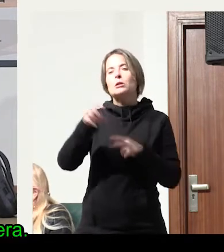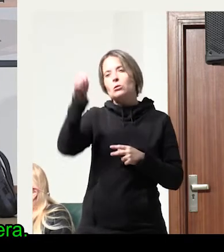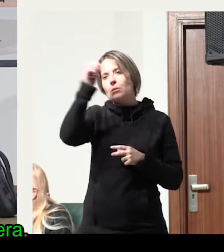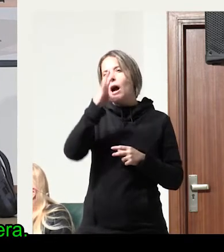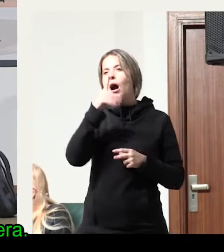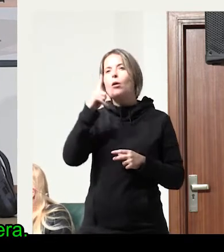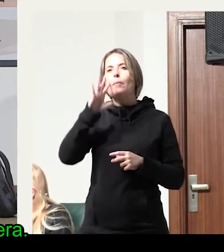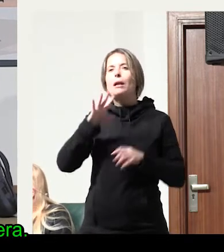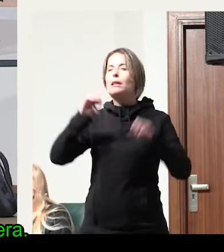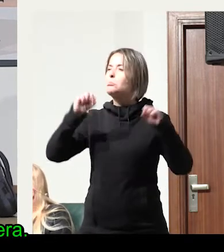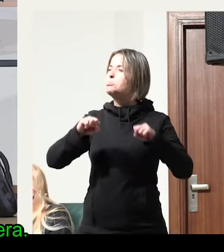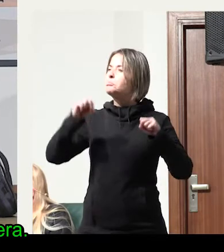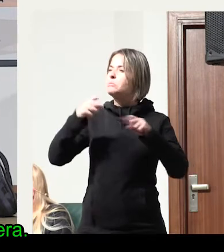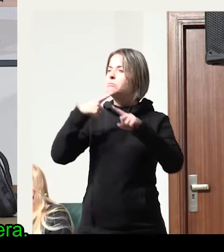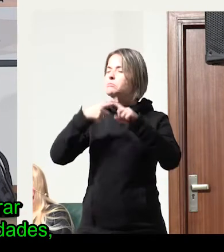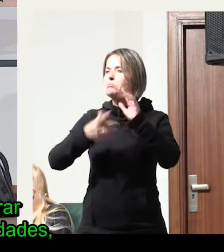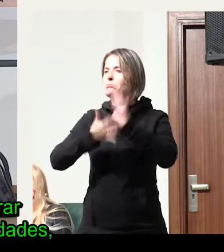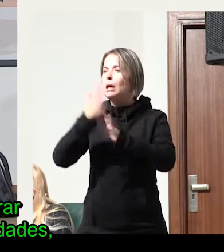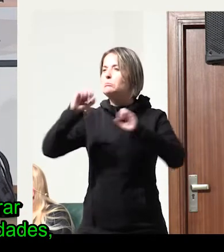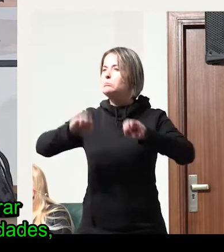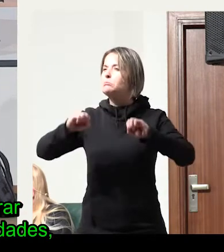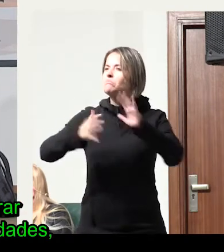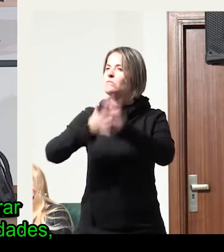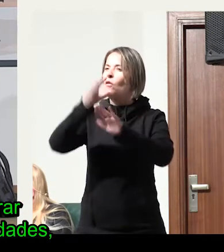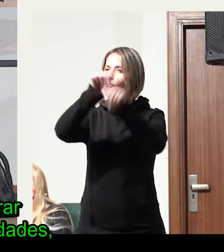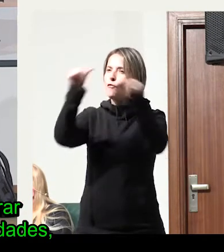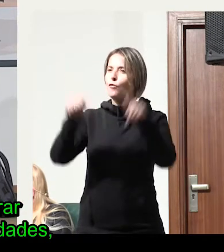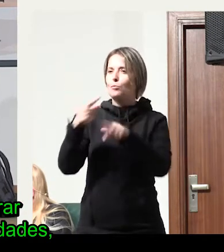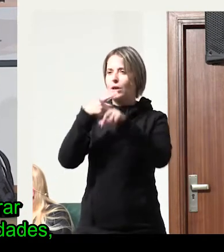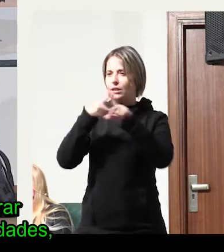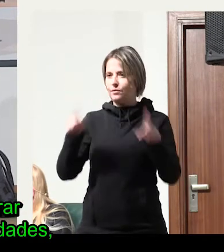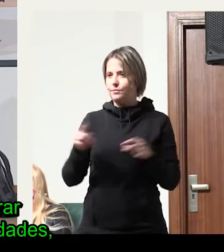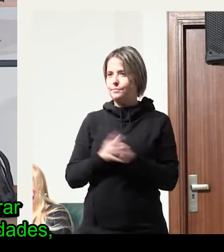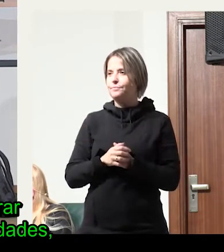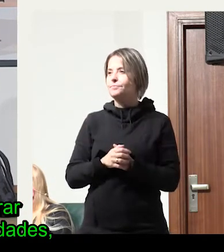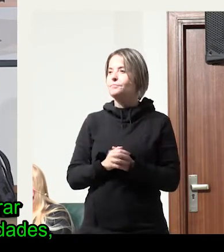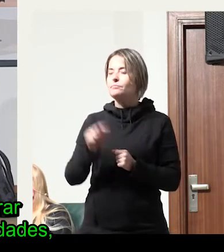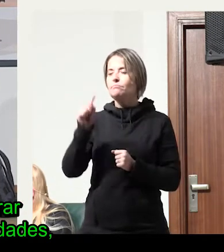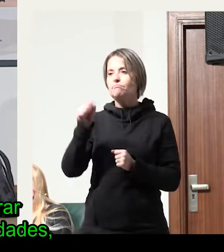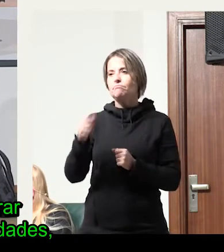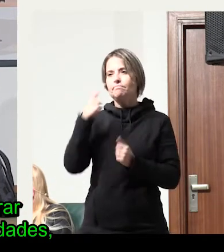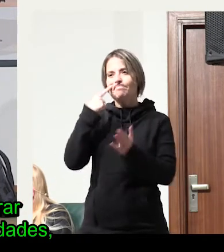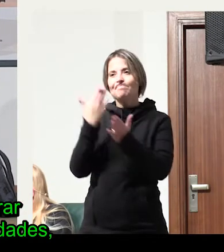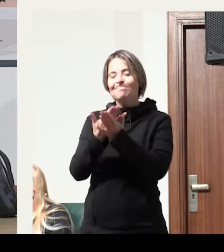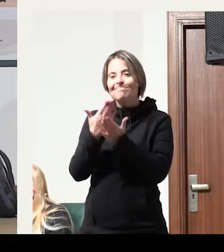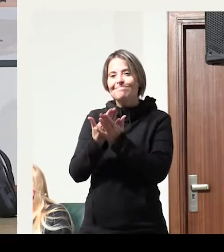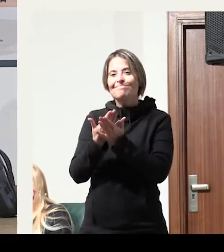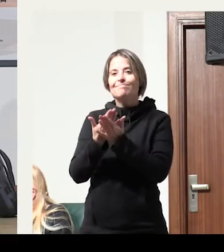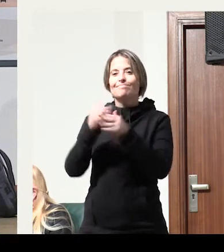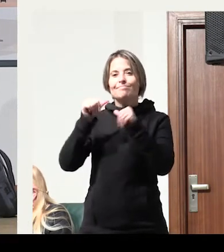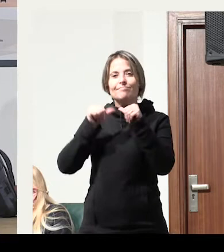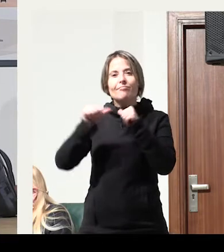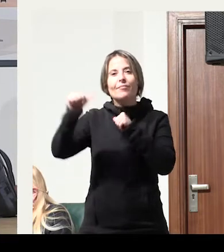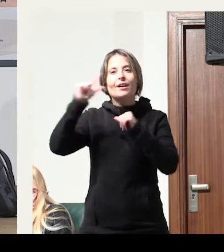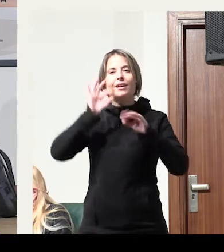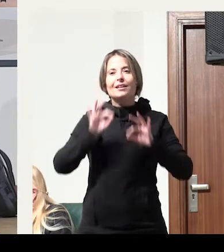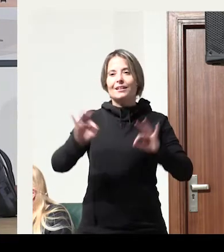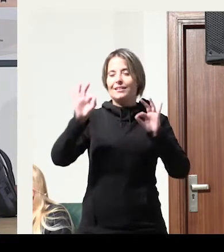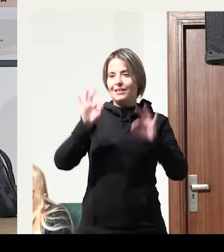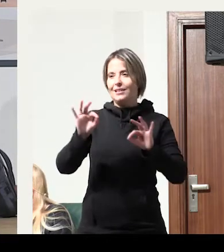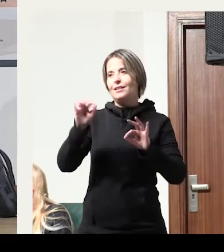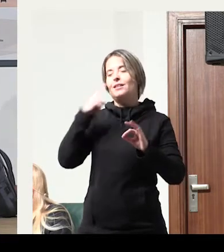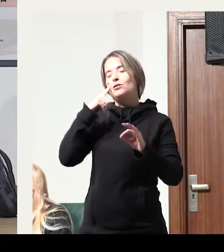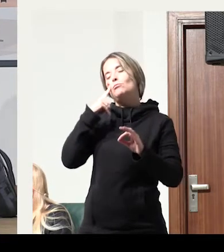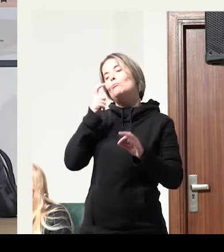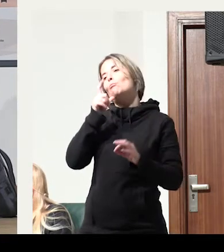¿no? El envejecimiento de otra manera. Y entonces, un poco para mostrar o para hablar de ese tipo de realidades es lo que acuñé